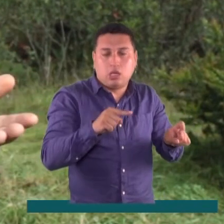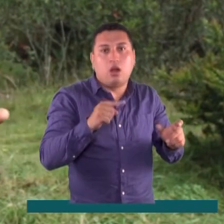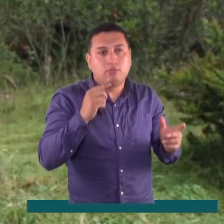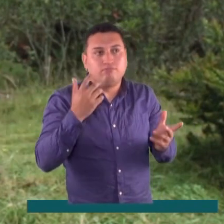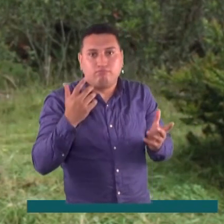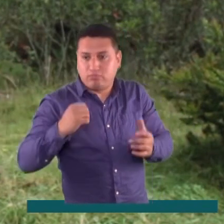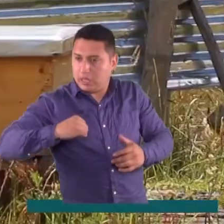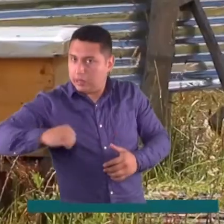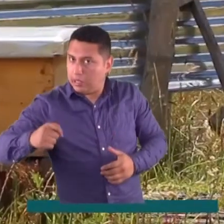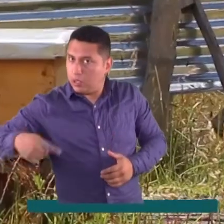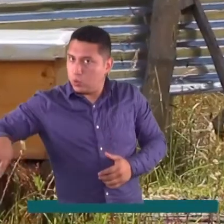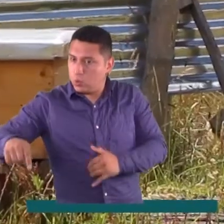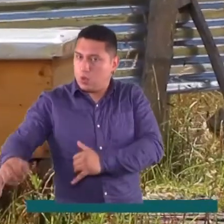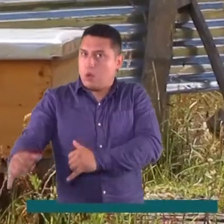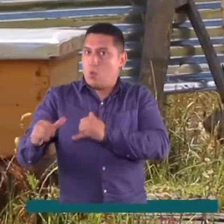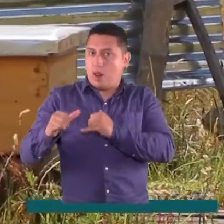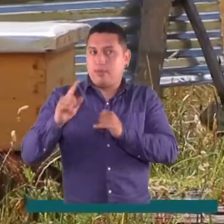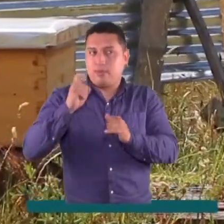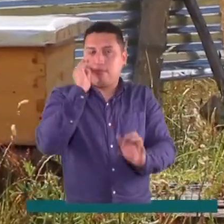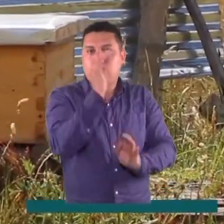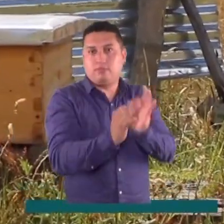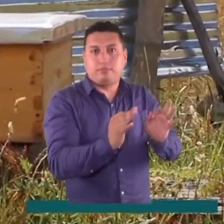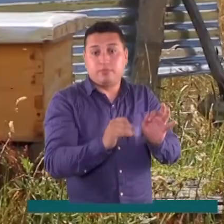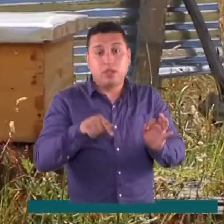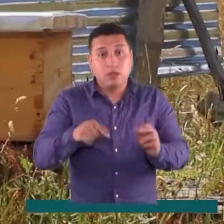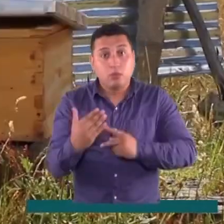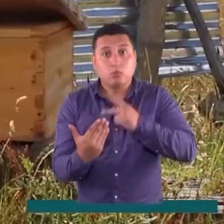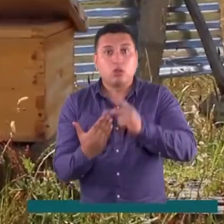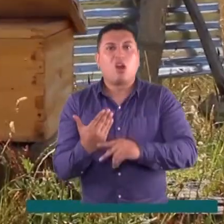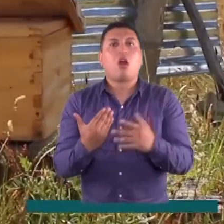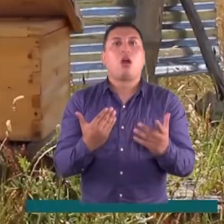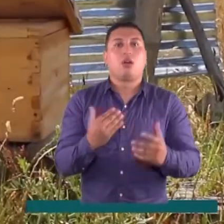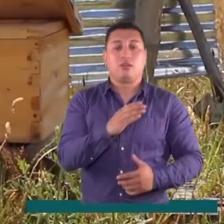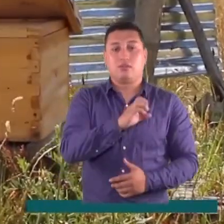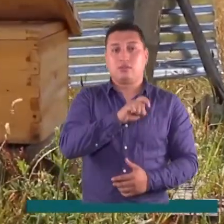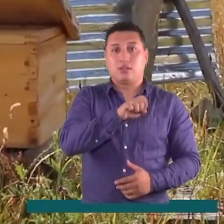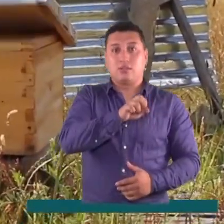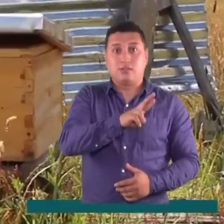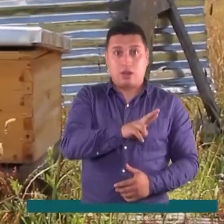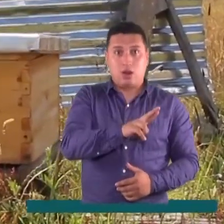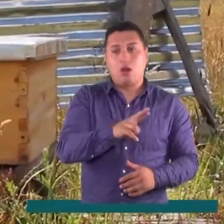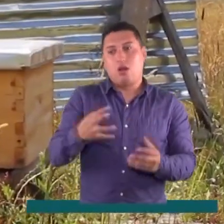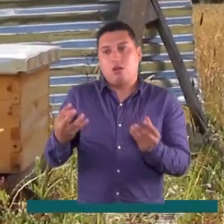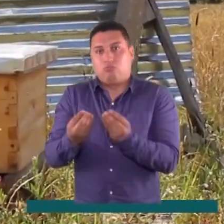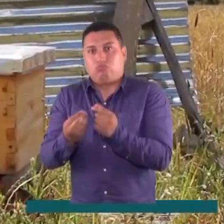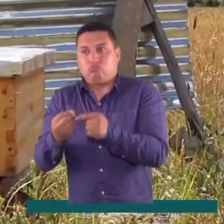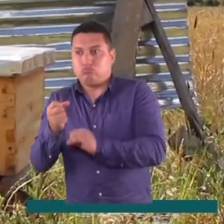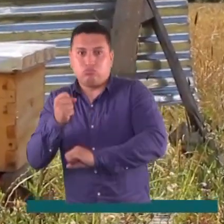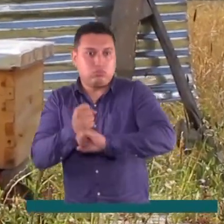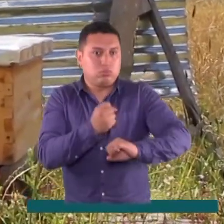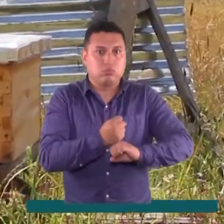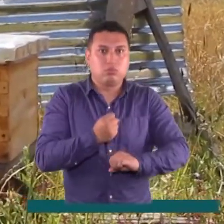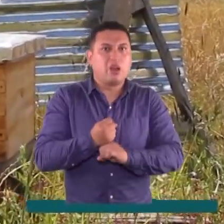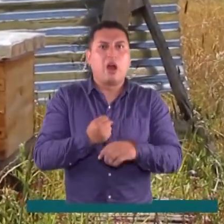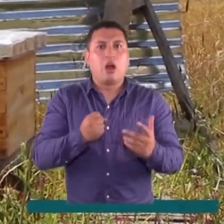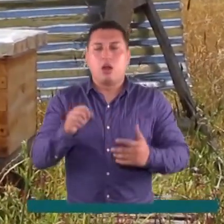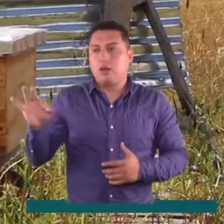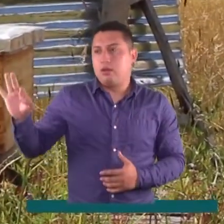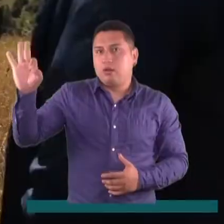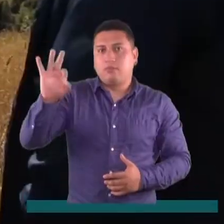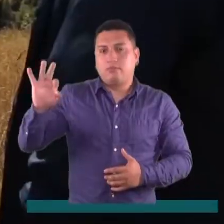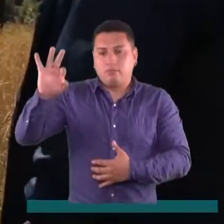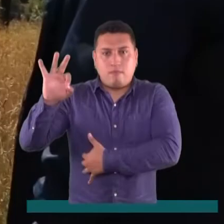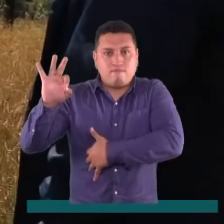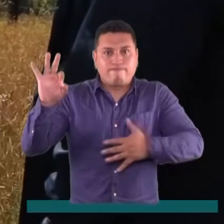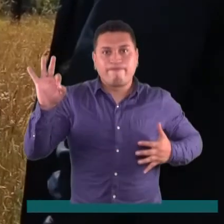ese lugar. Para poder sacar adelante este proyecto, César y sus colaboradores se ayudan con uno de los insectos más importantes del